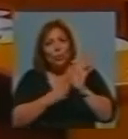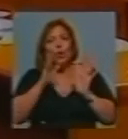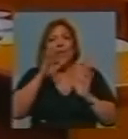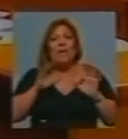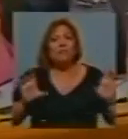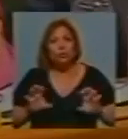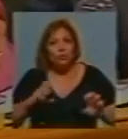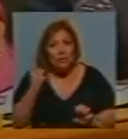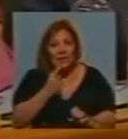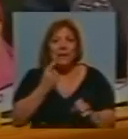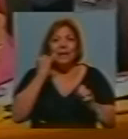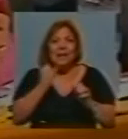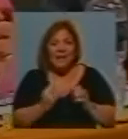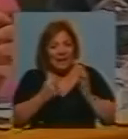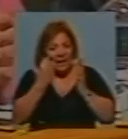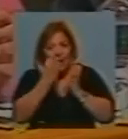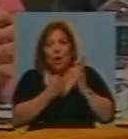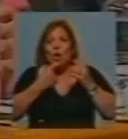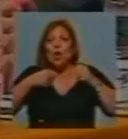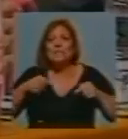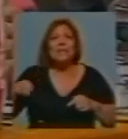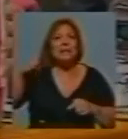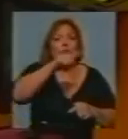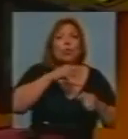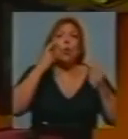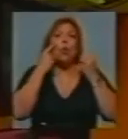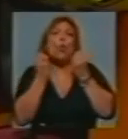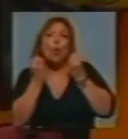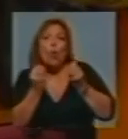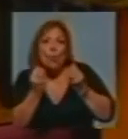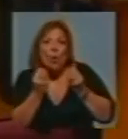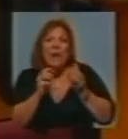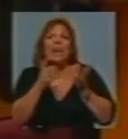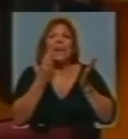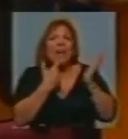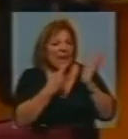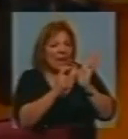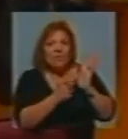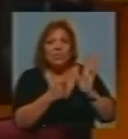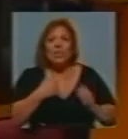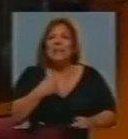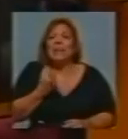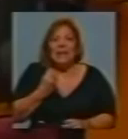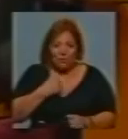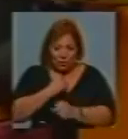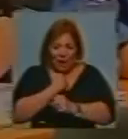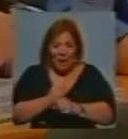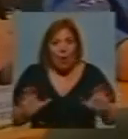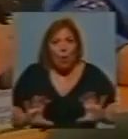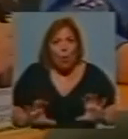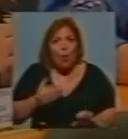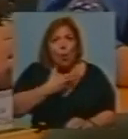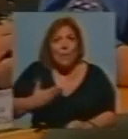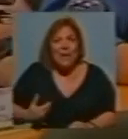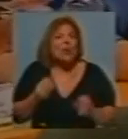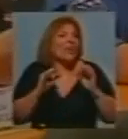las herramientas que el mismo debe disponer para definir claramente qué significa ser funcionario público y los deseados